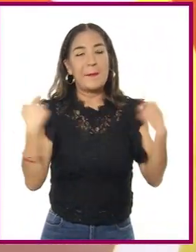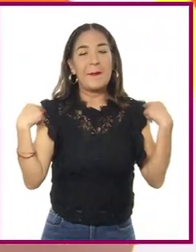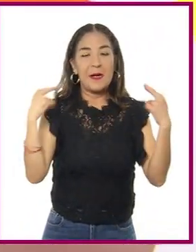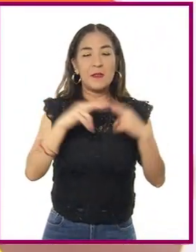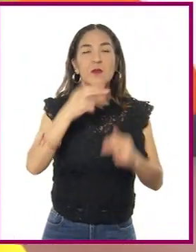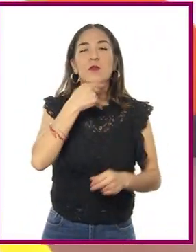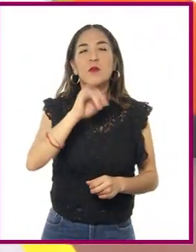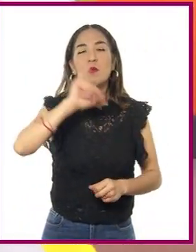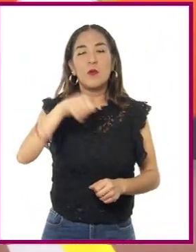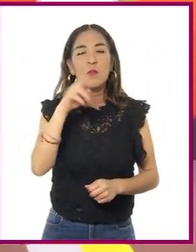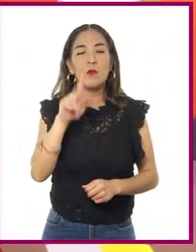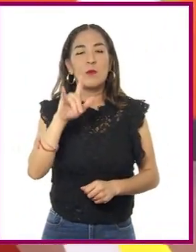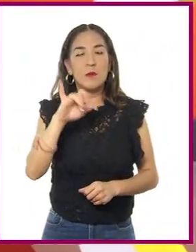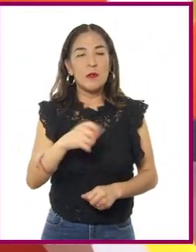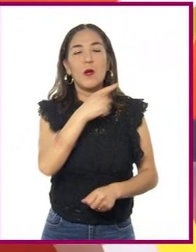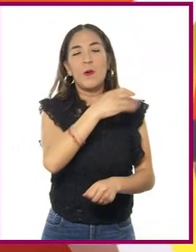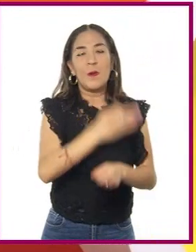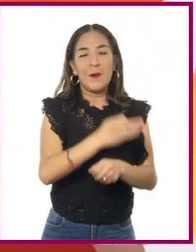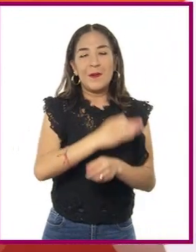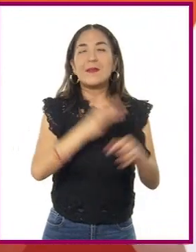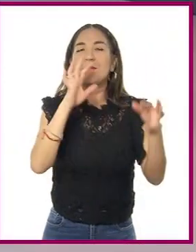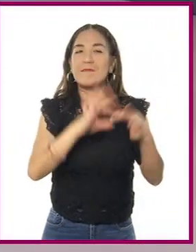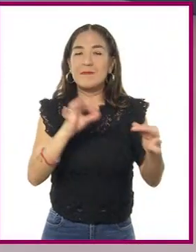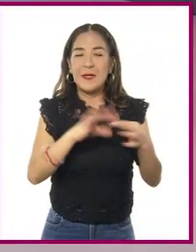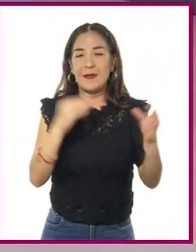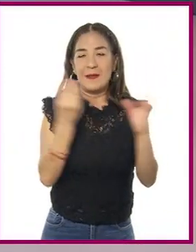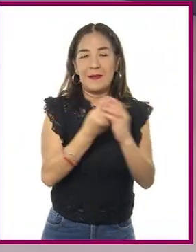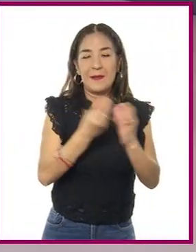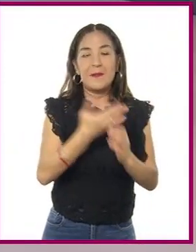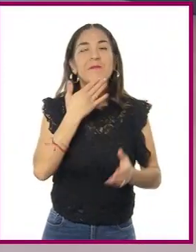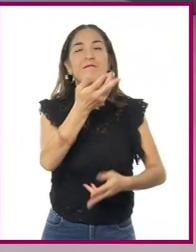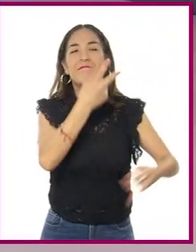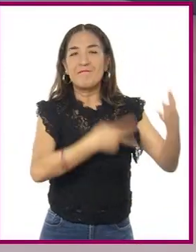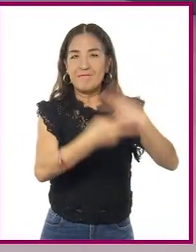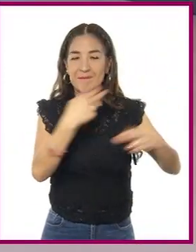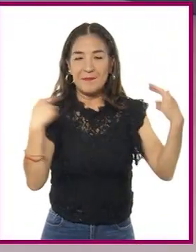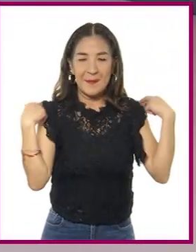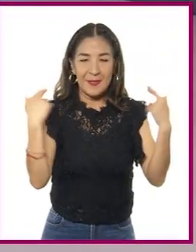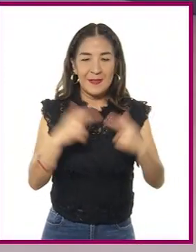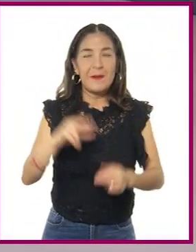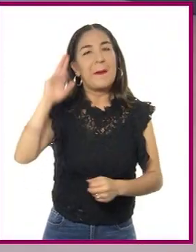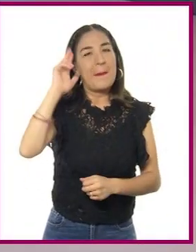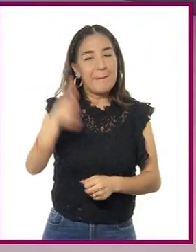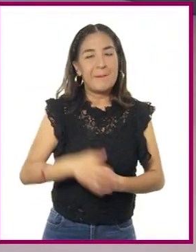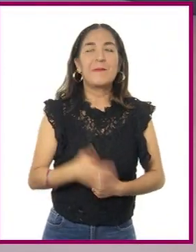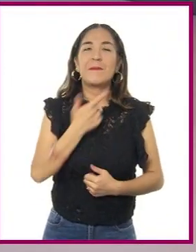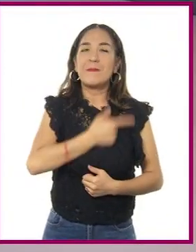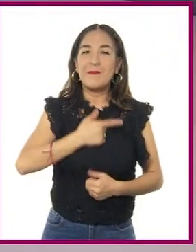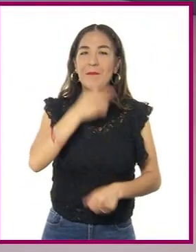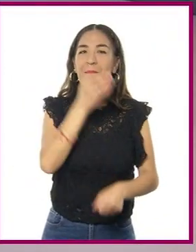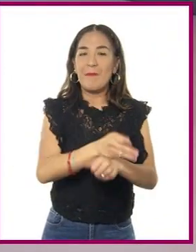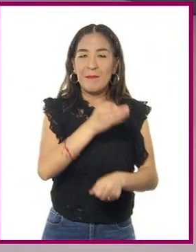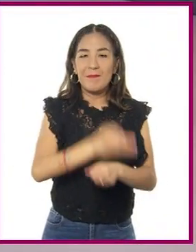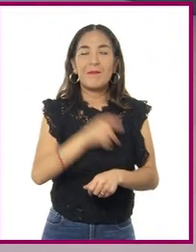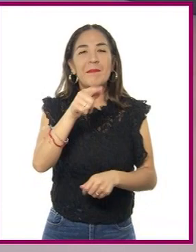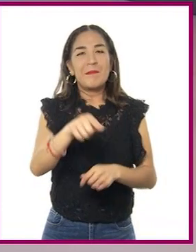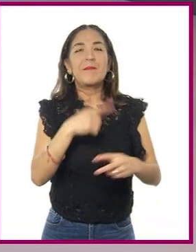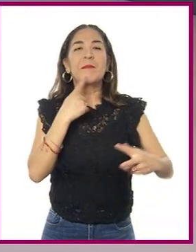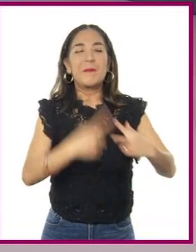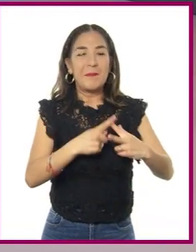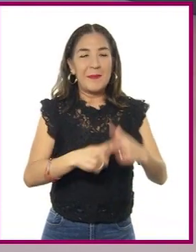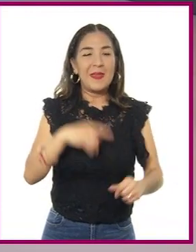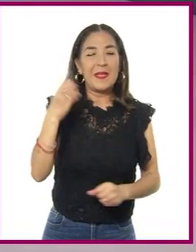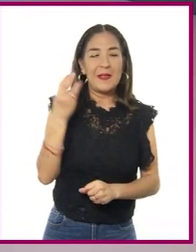Carrillo, quien dirige la sesión. Bienvenido, maestro. Hola, Leslie. Me da gusto trabajar con ustedes la asignatura de Matemáticas